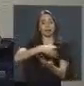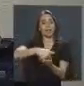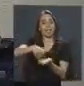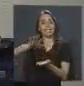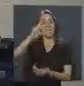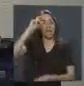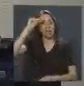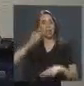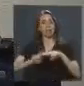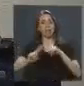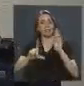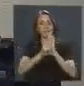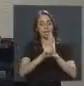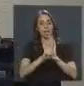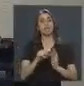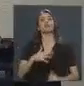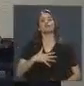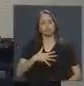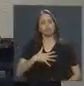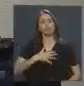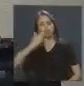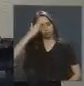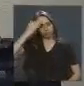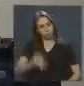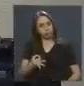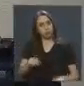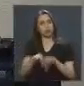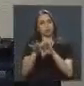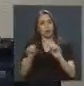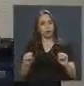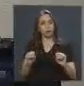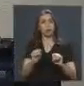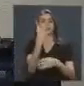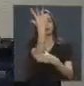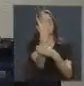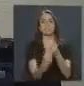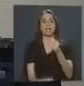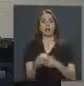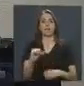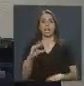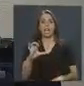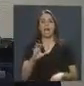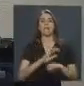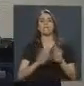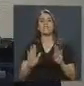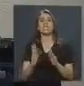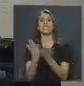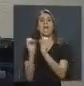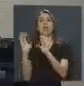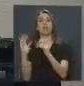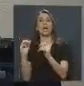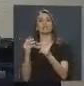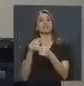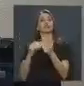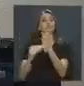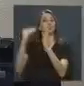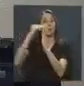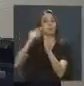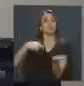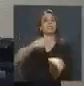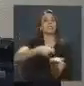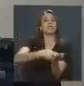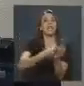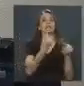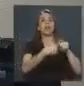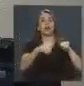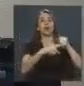idea de legislar, su voluntad y compromiso de terminar con el CAE y la bancarización del financiamiento de la educación superior. El envío, además,